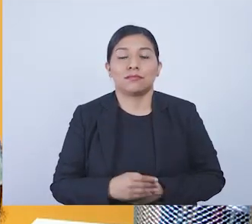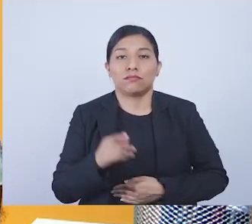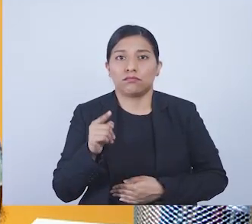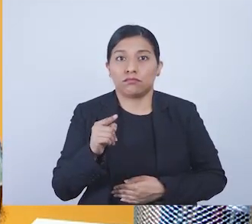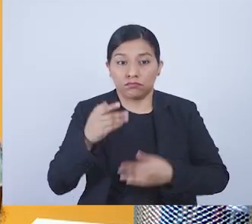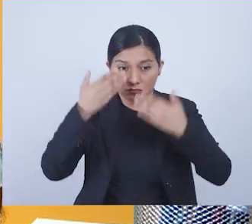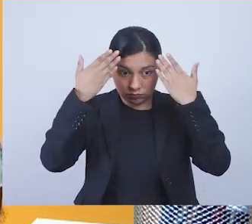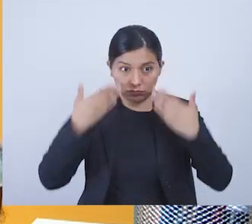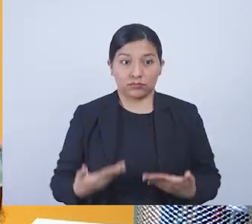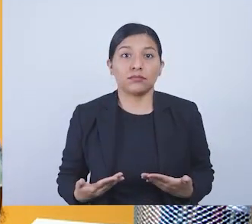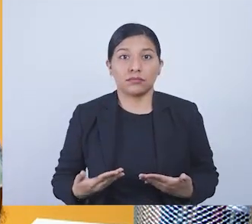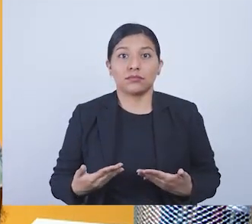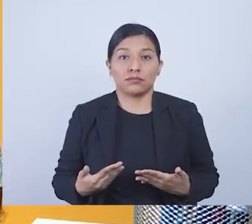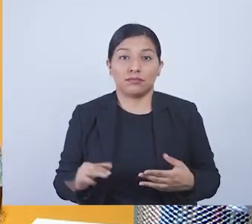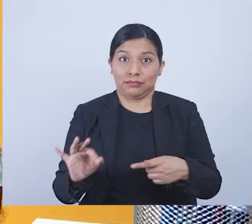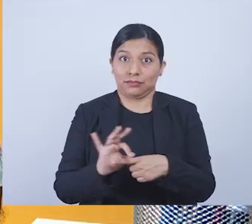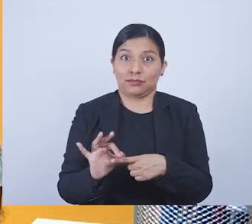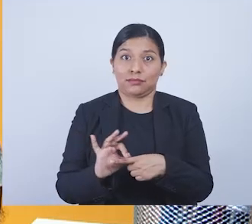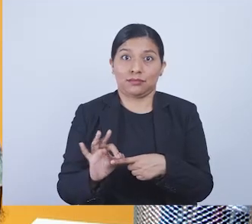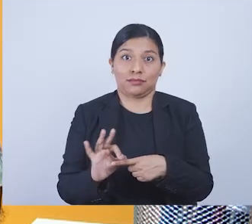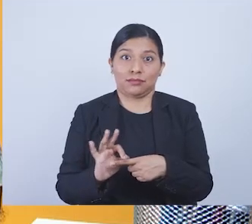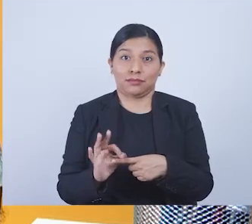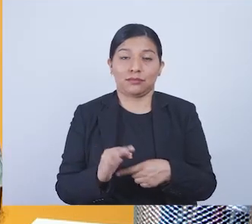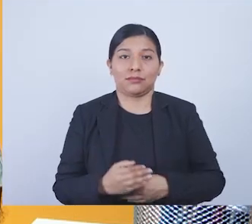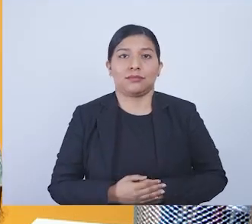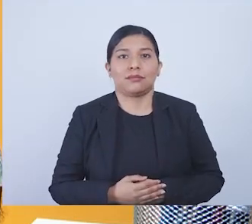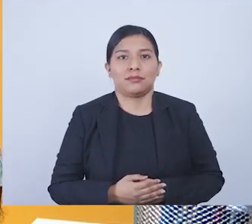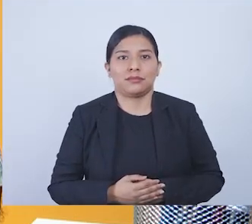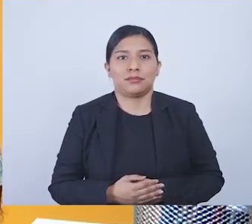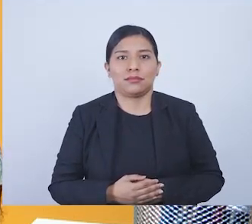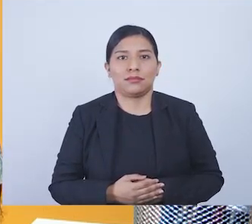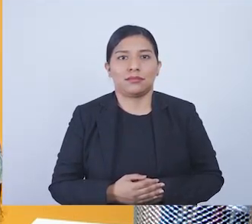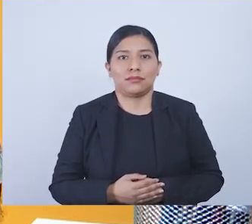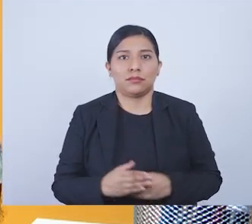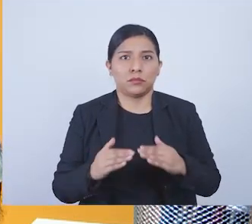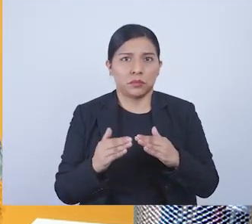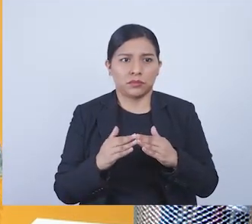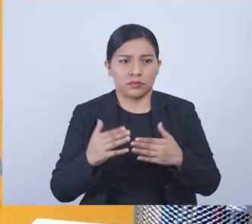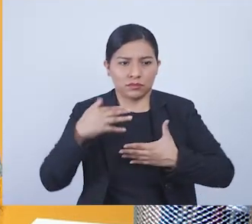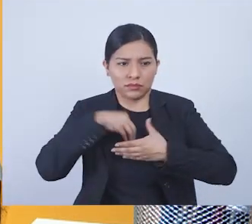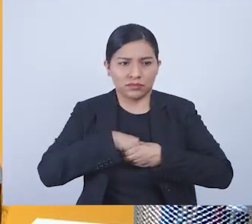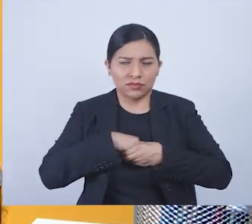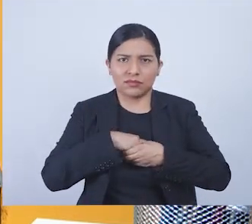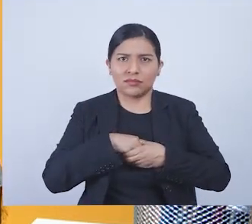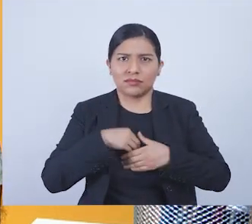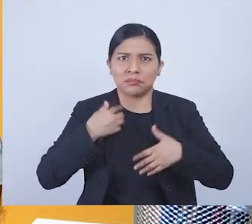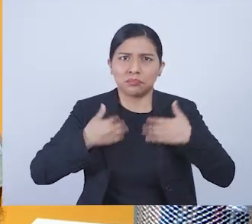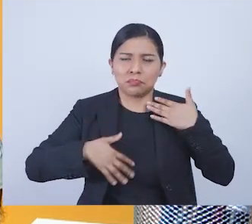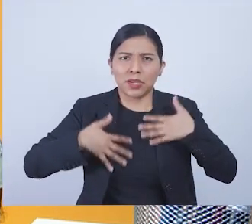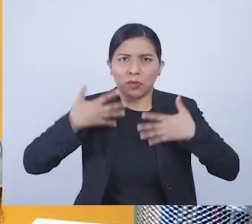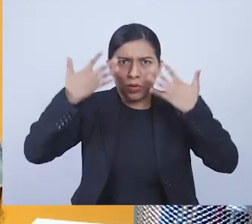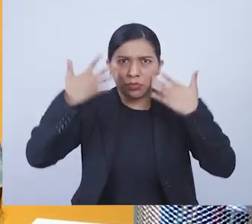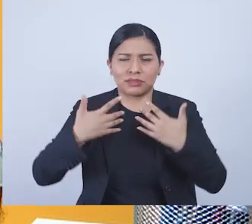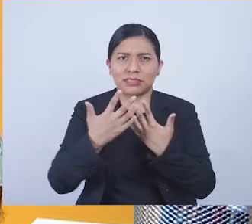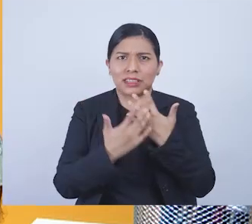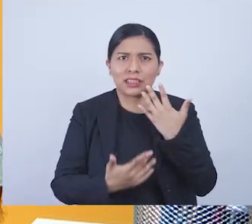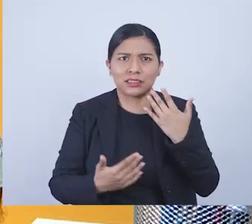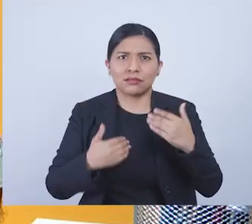que las funciones vitales como la presión arterial, como la capacidad vital de los